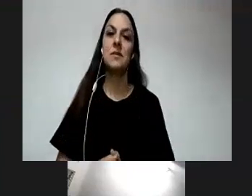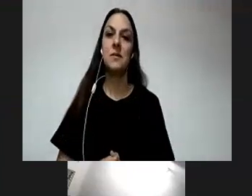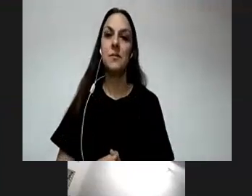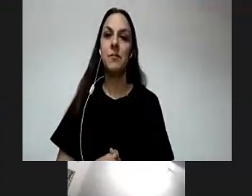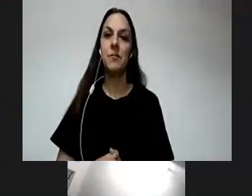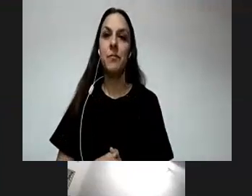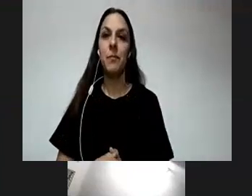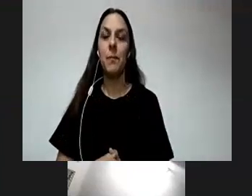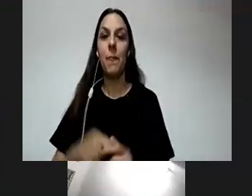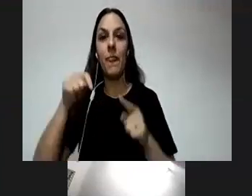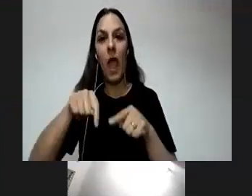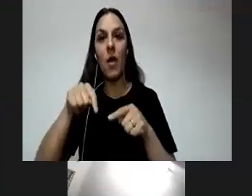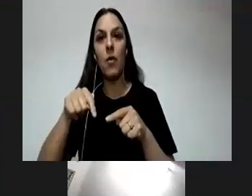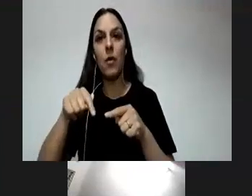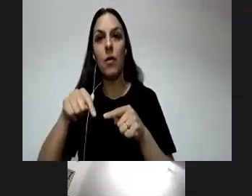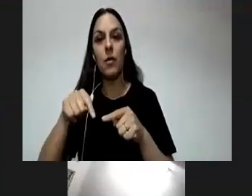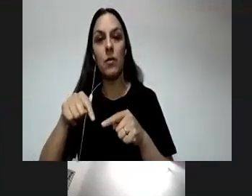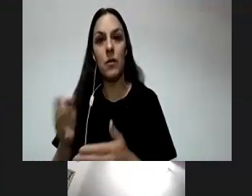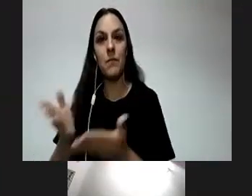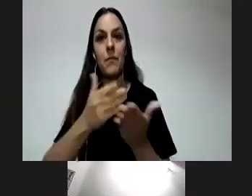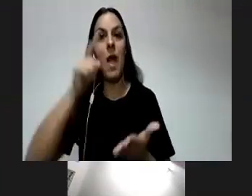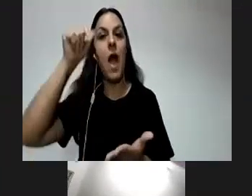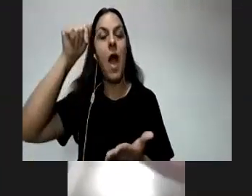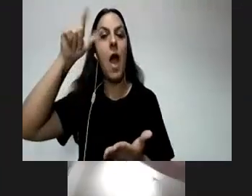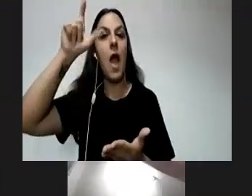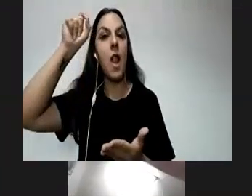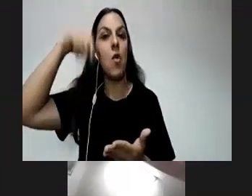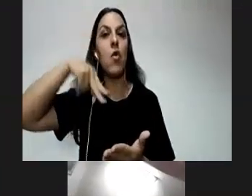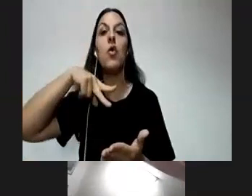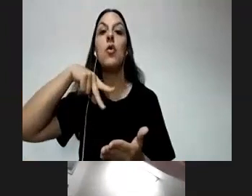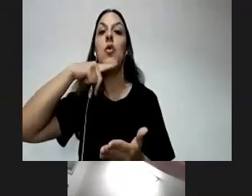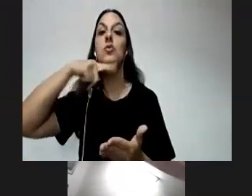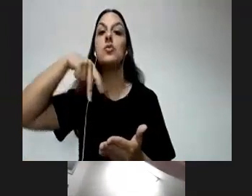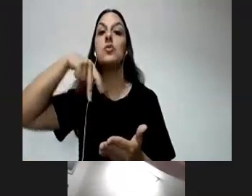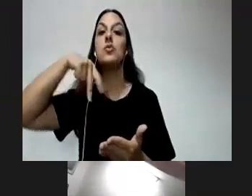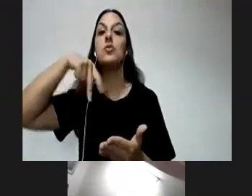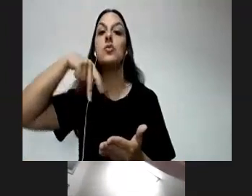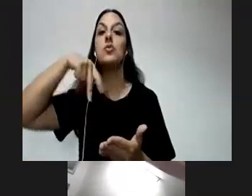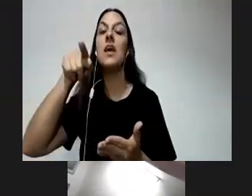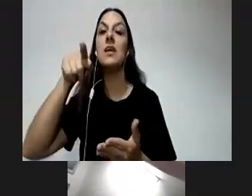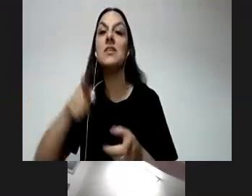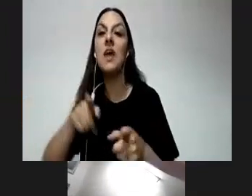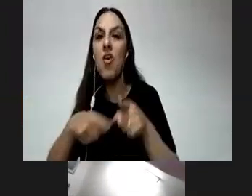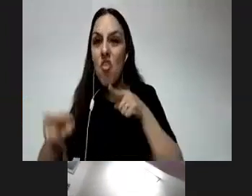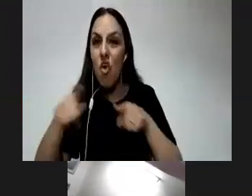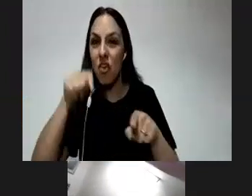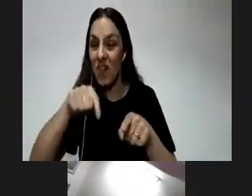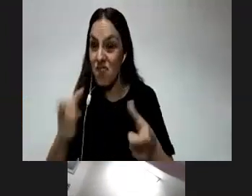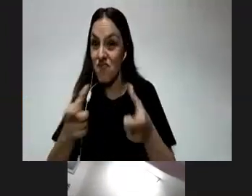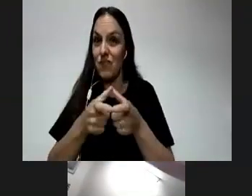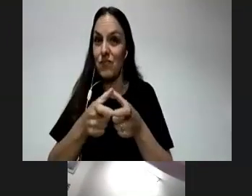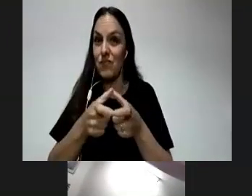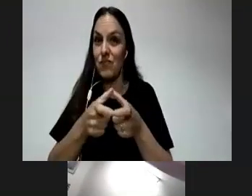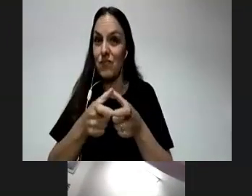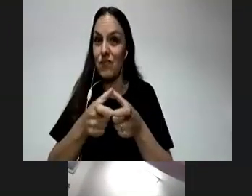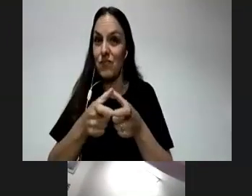vamos a pasar a la doctora Paula Alonso, que es nuestra moderadora de esta charla, es integrante de la Comisión